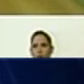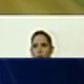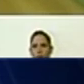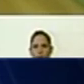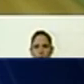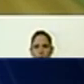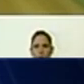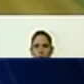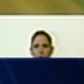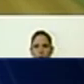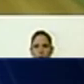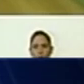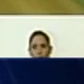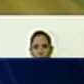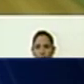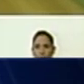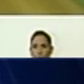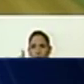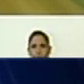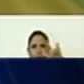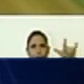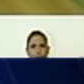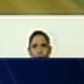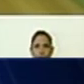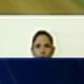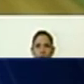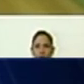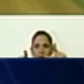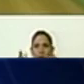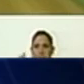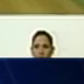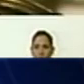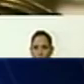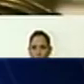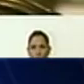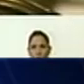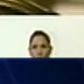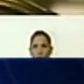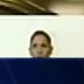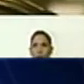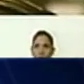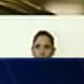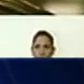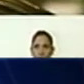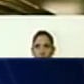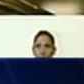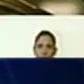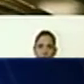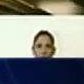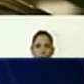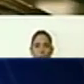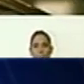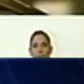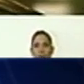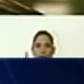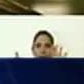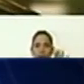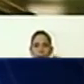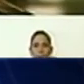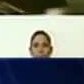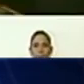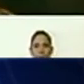a operadores aéreos y pilotos de aviones certificados por los Estados Unidos de volar por debajo de los 26.000 pies en